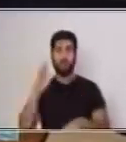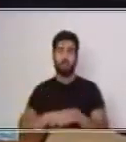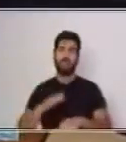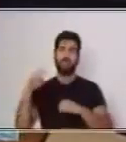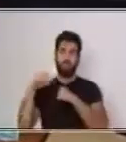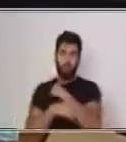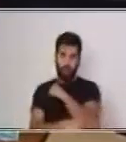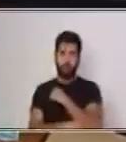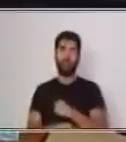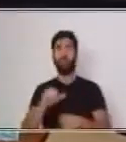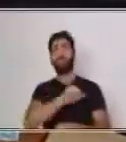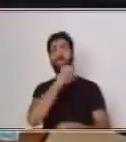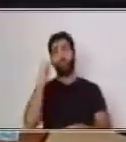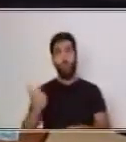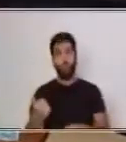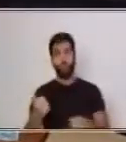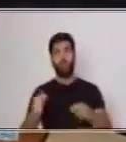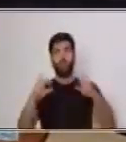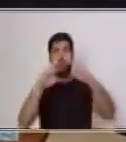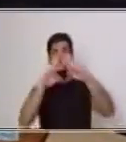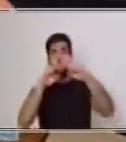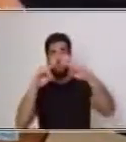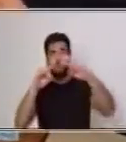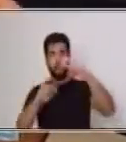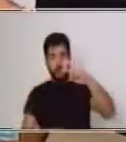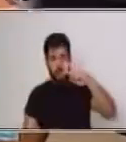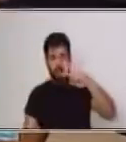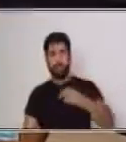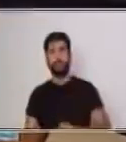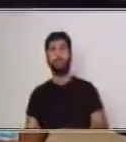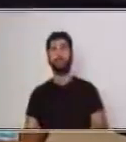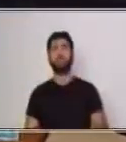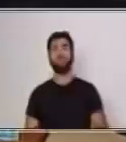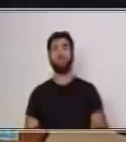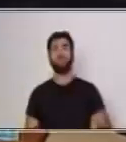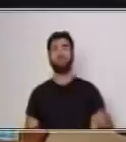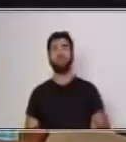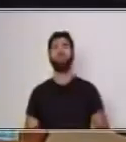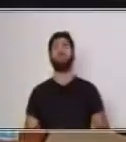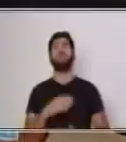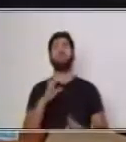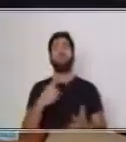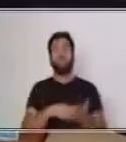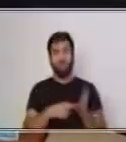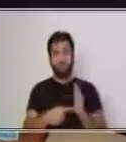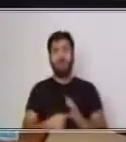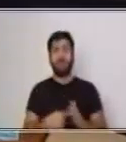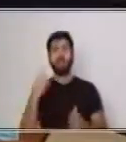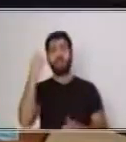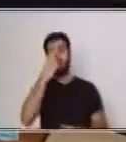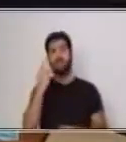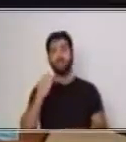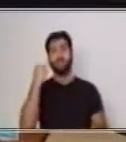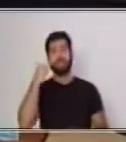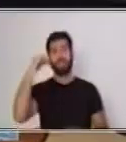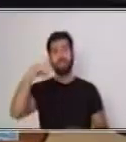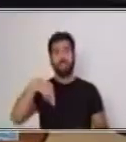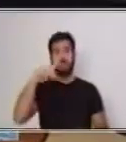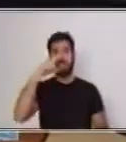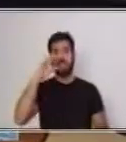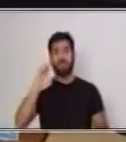Otro tipo de párrafo van a ser los párrafos sintetizantes.